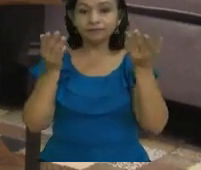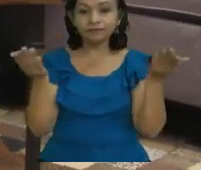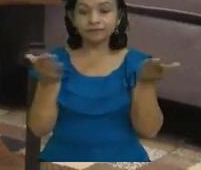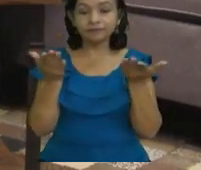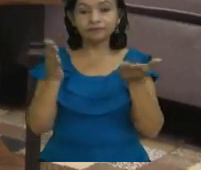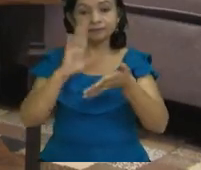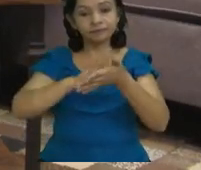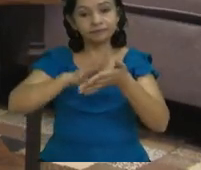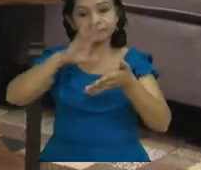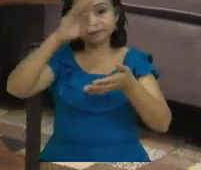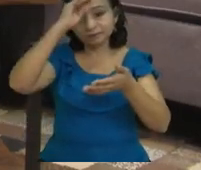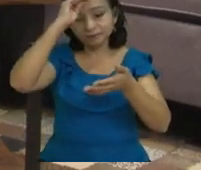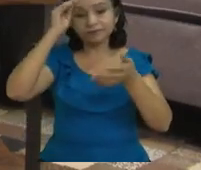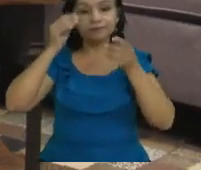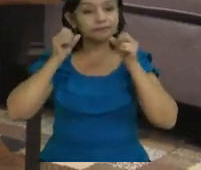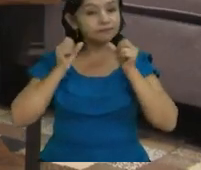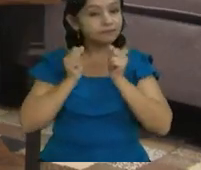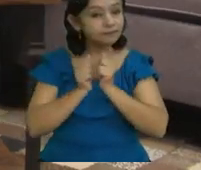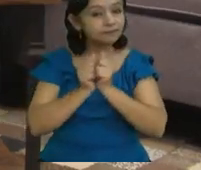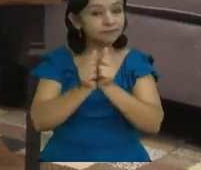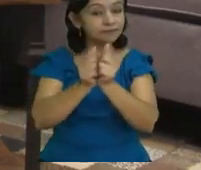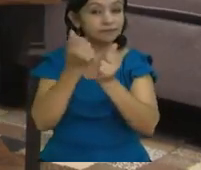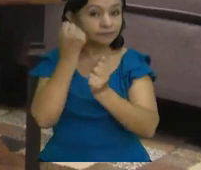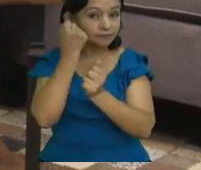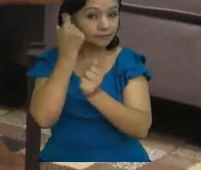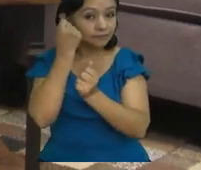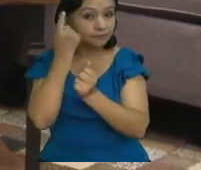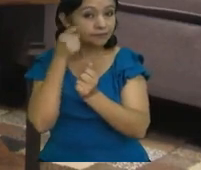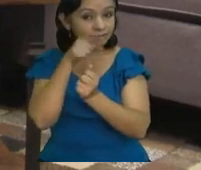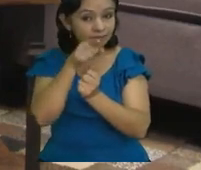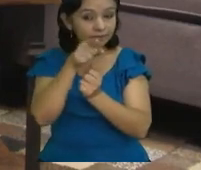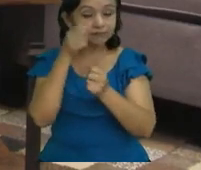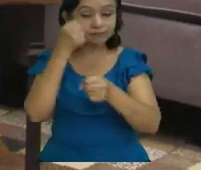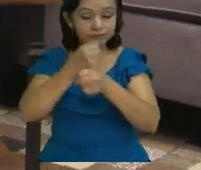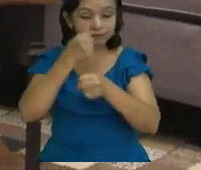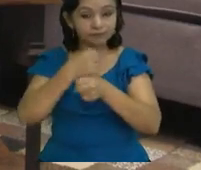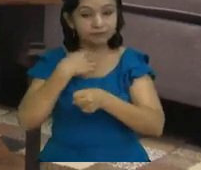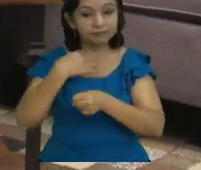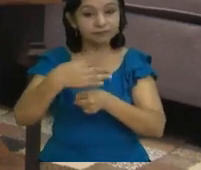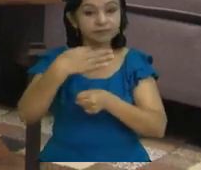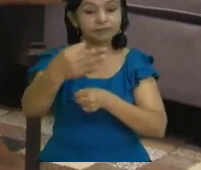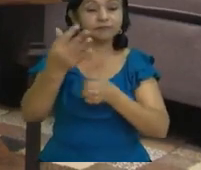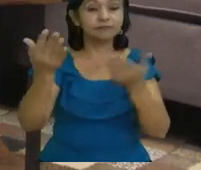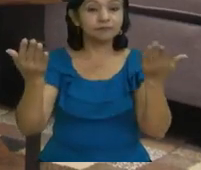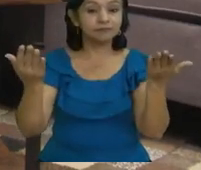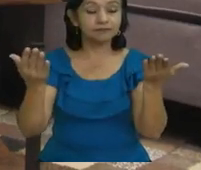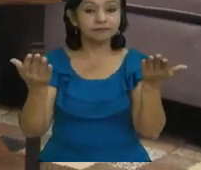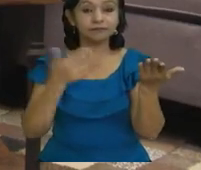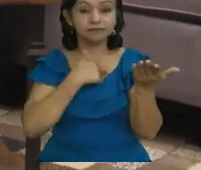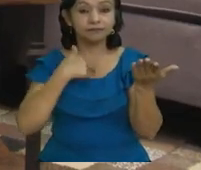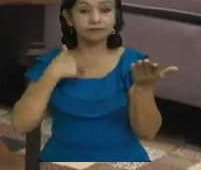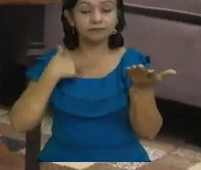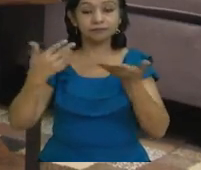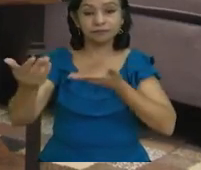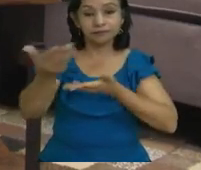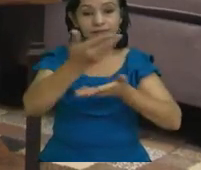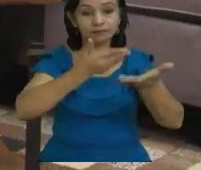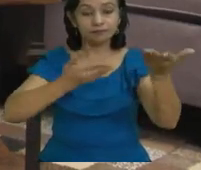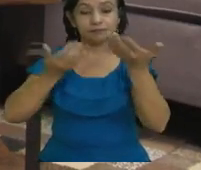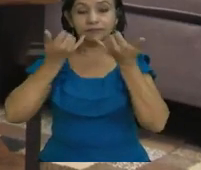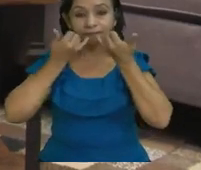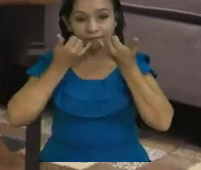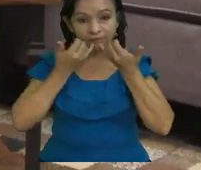la capacitación y el acompañamiento, entiendo que ustedes van a trabajar también dentro de esa dinámica en cuanto a compartir